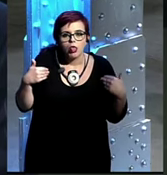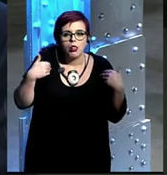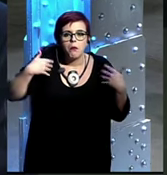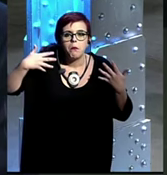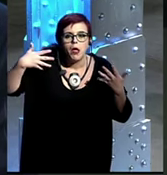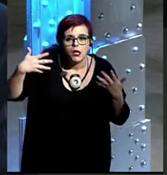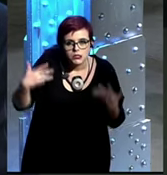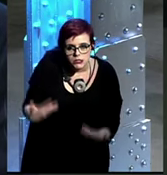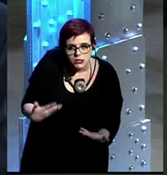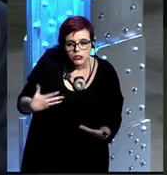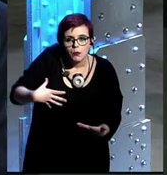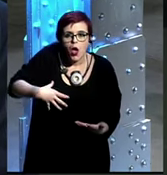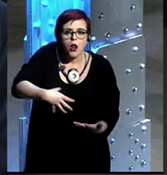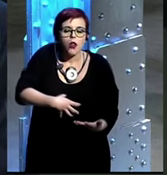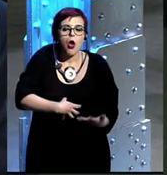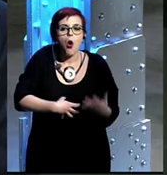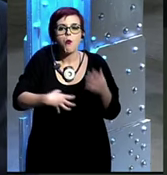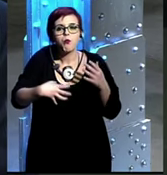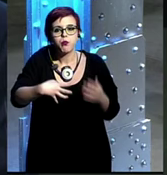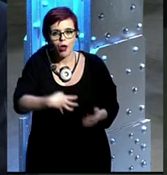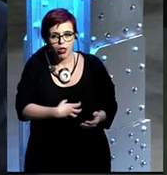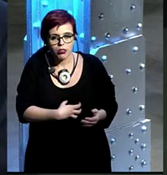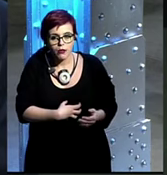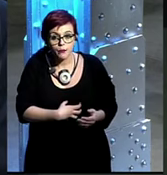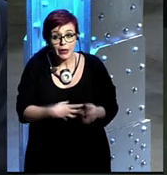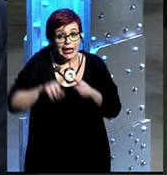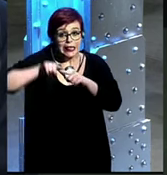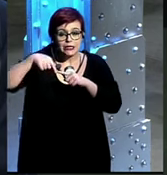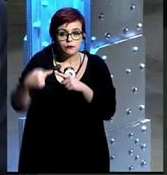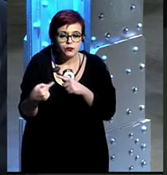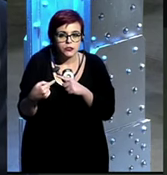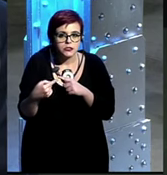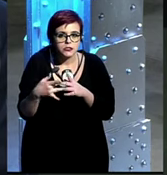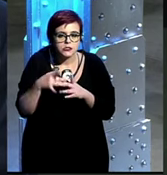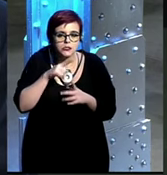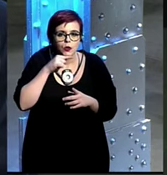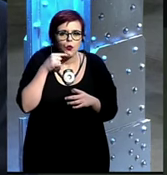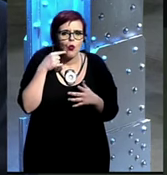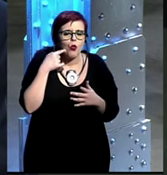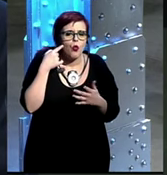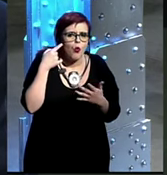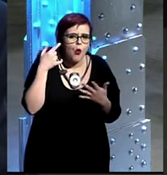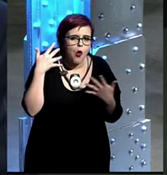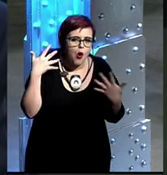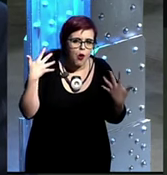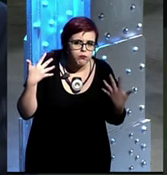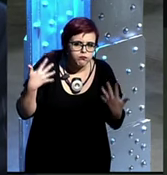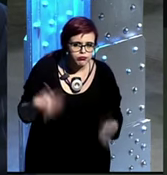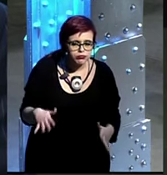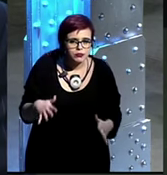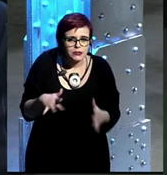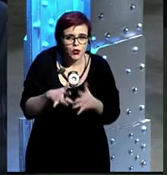afrontar. Y después de un periodo, lo que sientes es un dolor. Sientes que